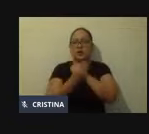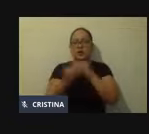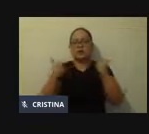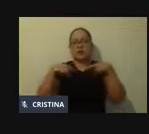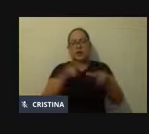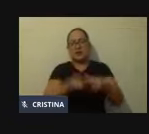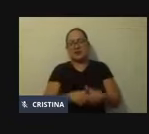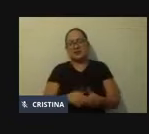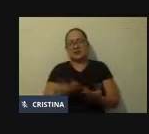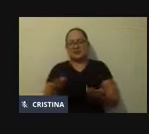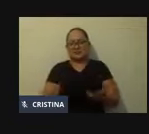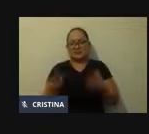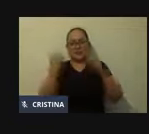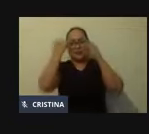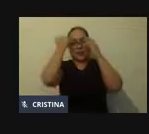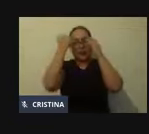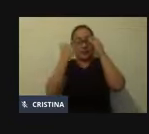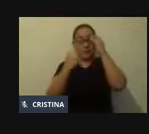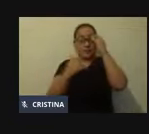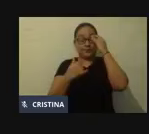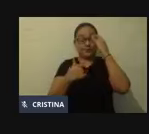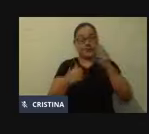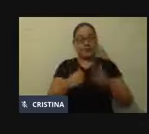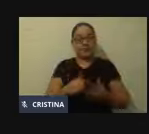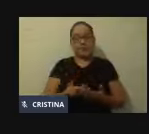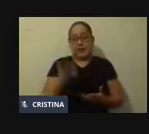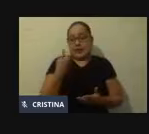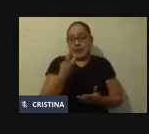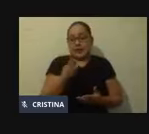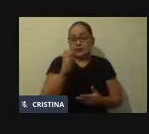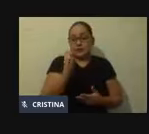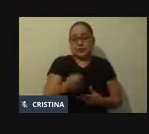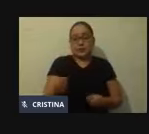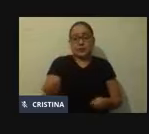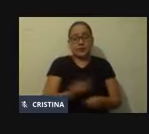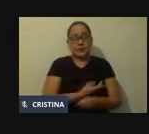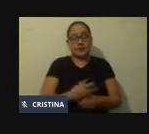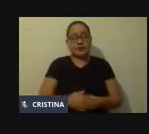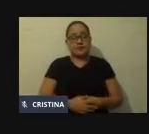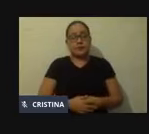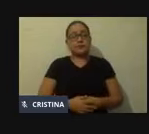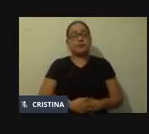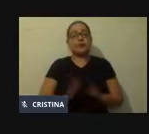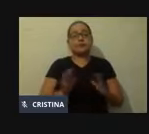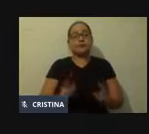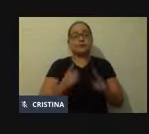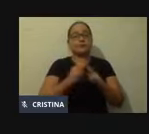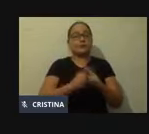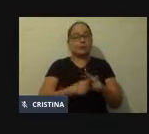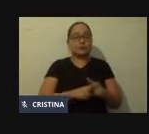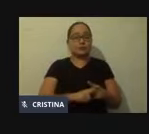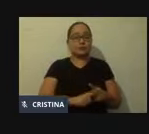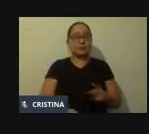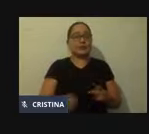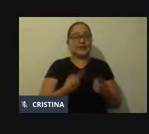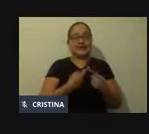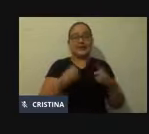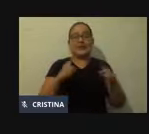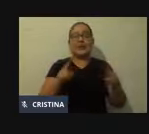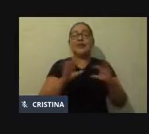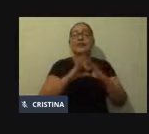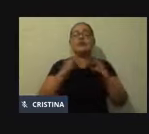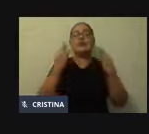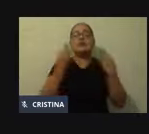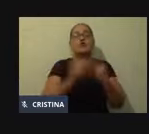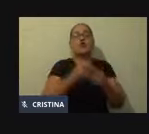profesor. Entonces, todo esto lo que hace es que se genere un bullying distinto, pero